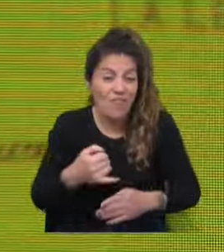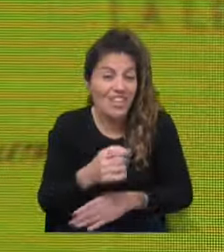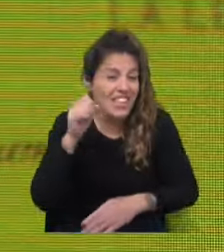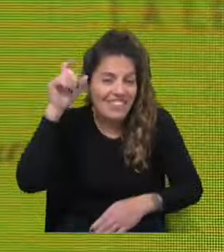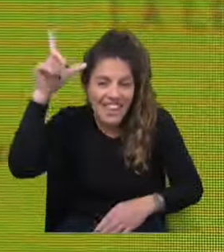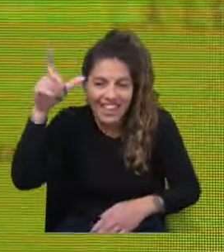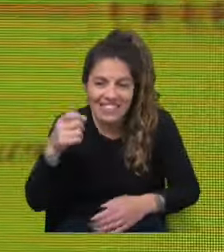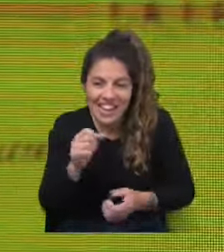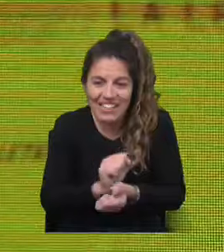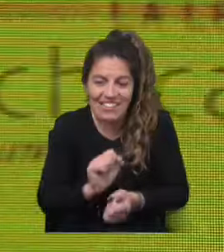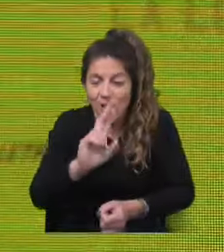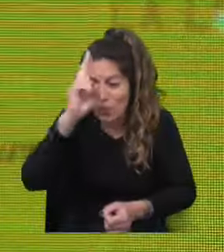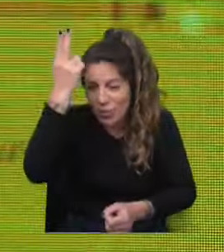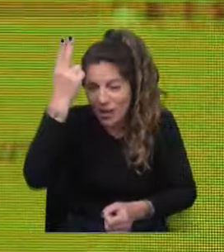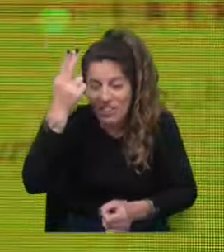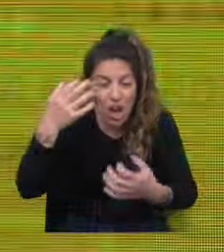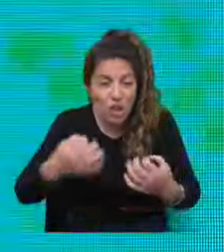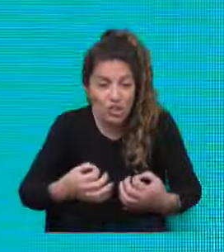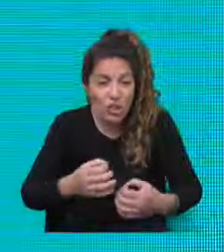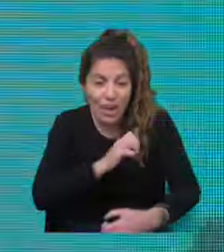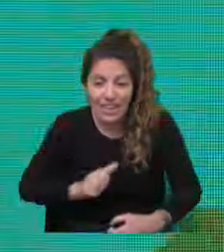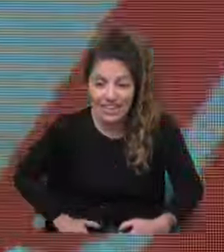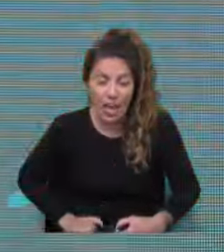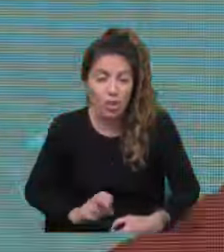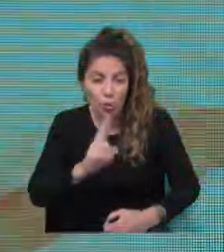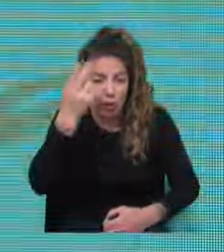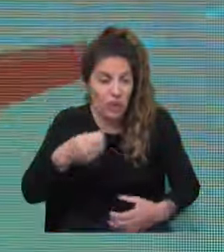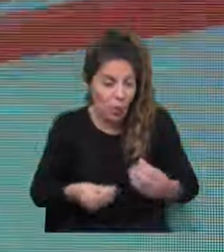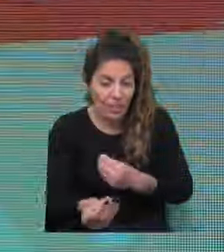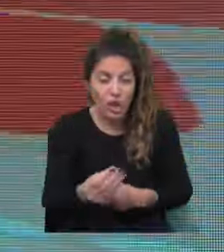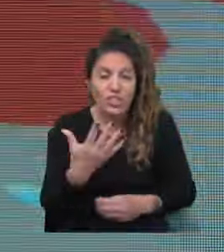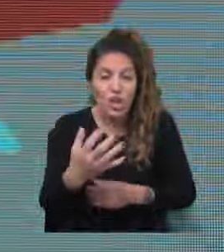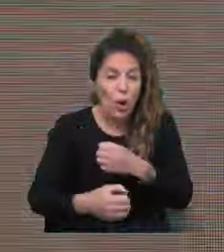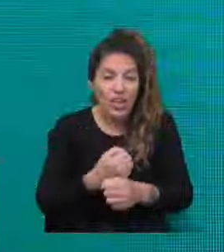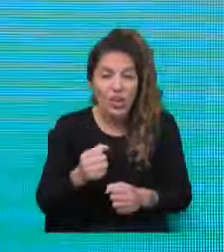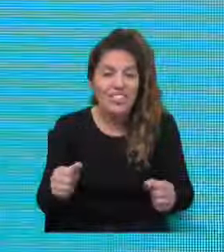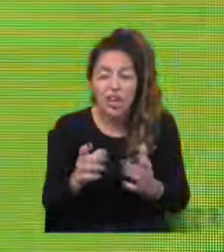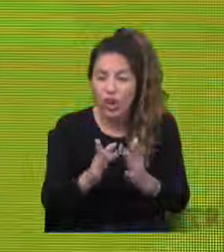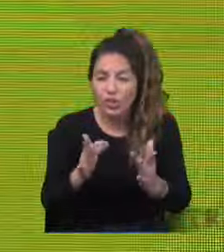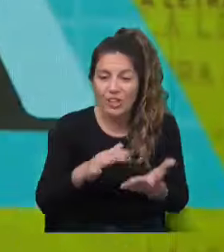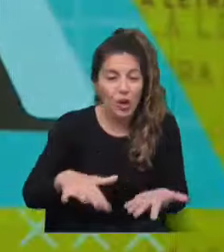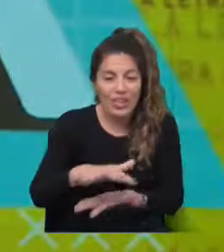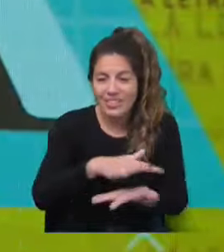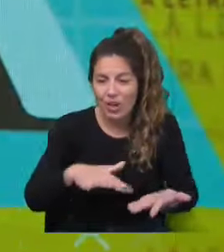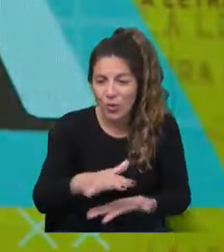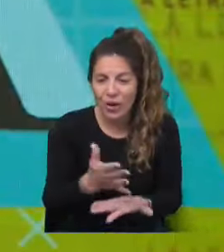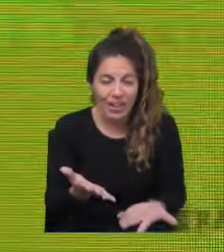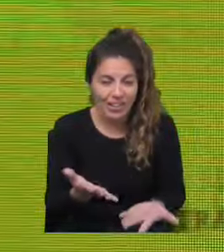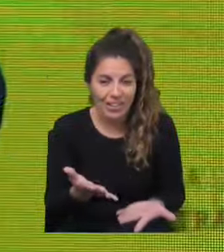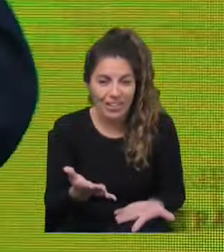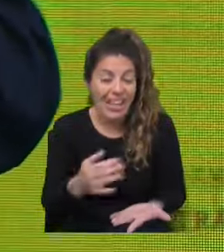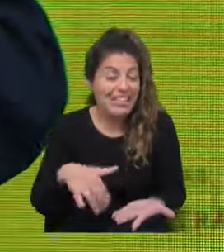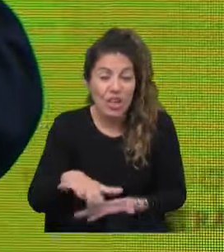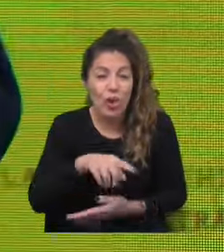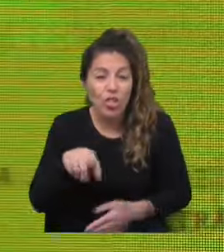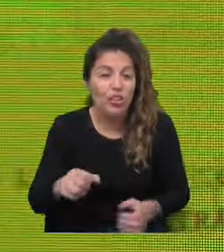inteligencia carcelaria uruguaya, lo cierto es que el Estado uruguayo lo metió 5 años a hacer contactos. O sea, en ese lugar... Es el lugar